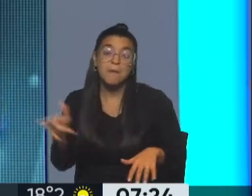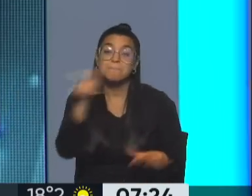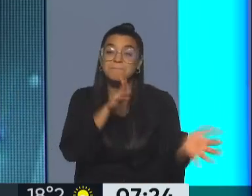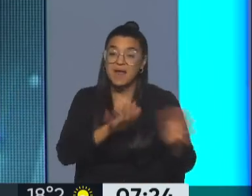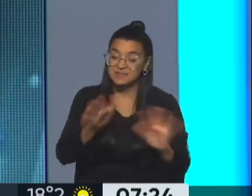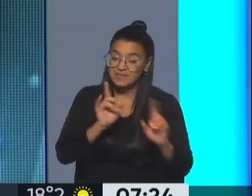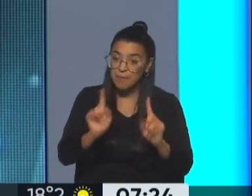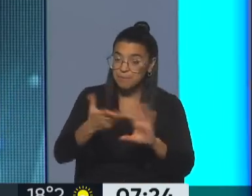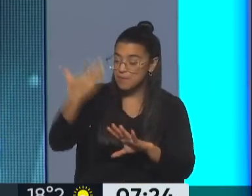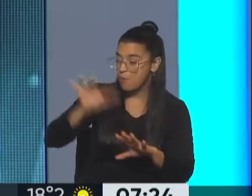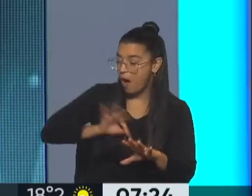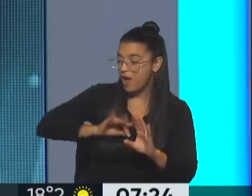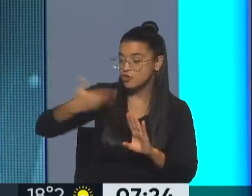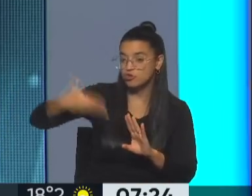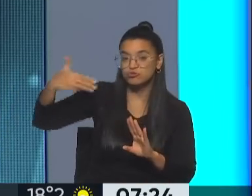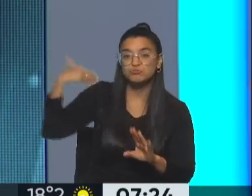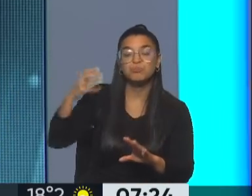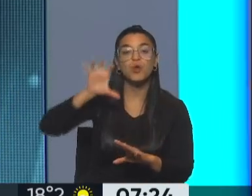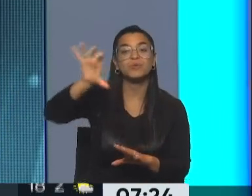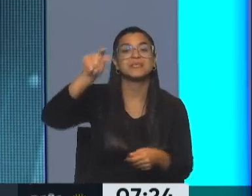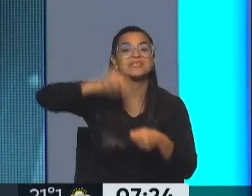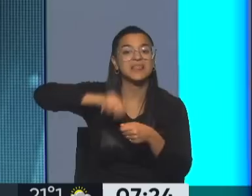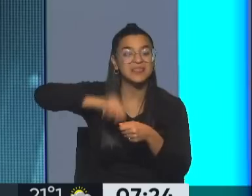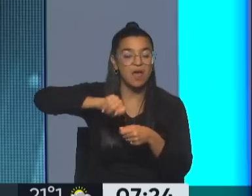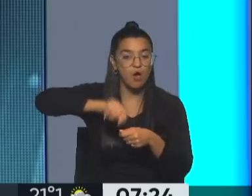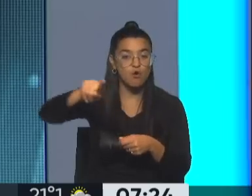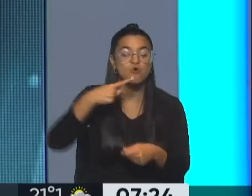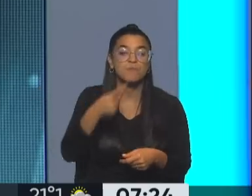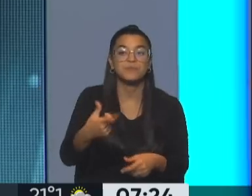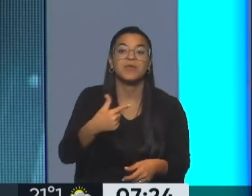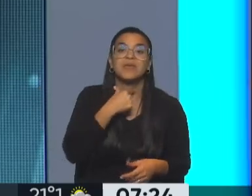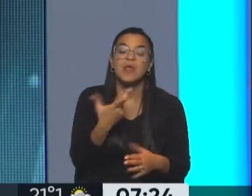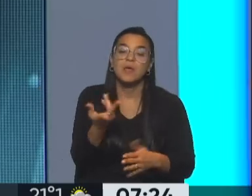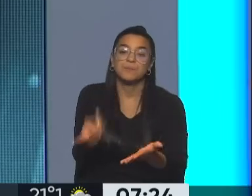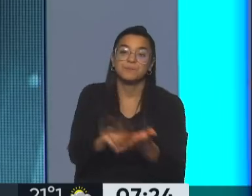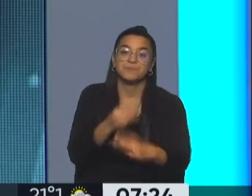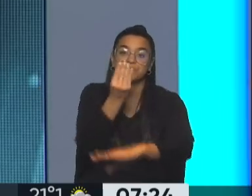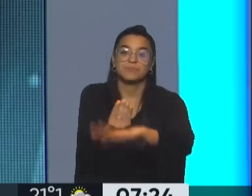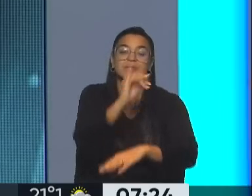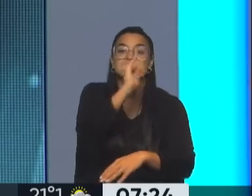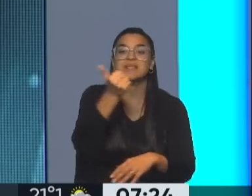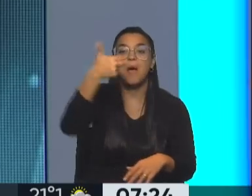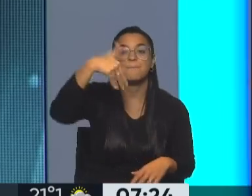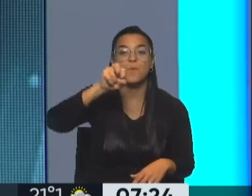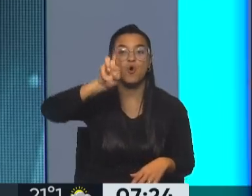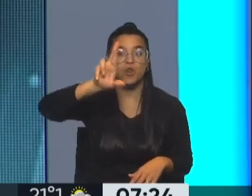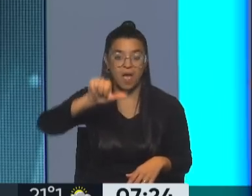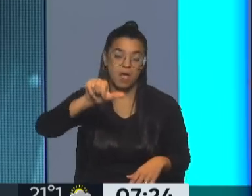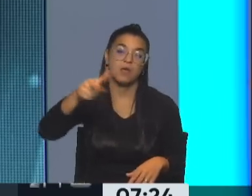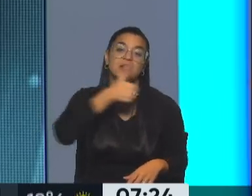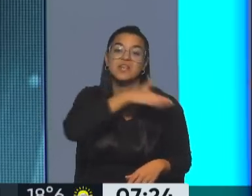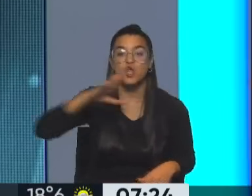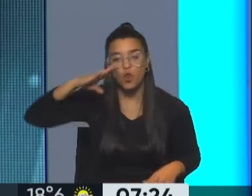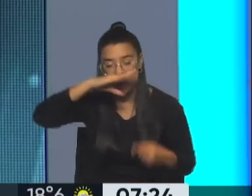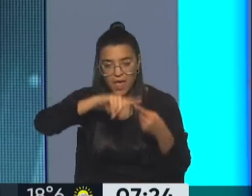lo que sucedió años atrás en la provincia de Santiago del Estero con el intento de reelección de Gerardo Zamora, en la provincia de Río